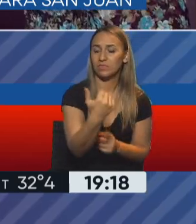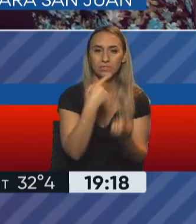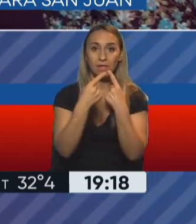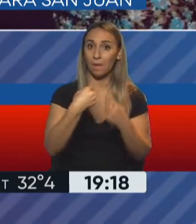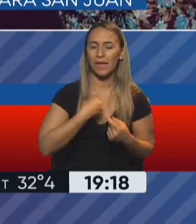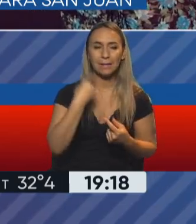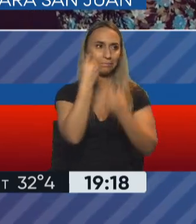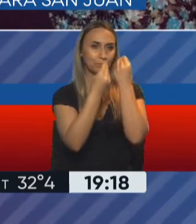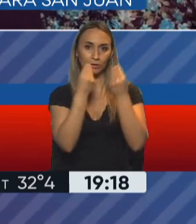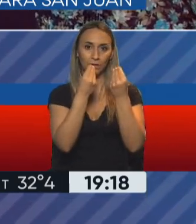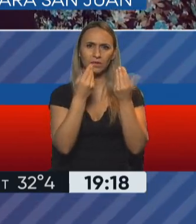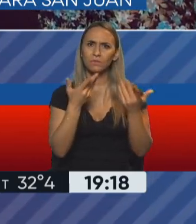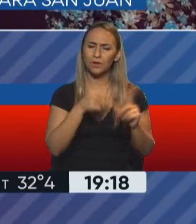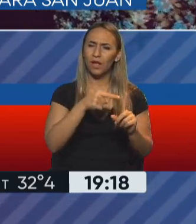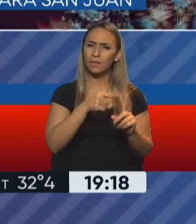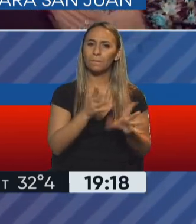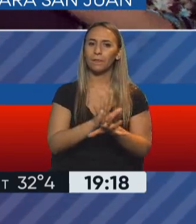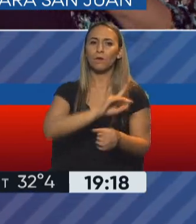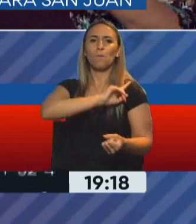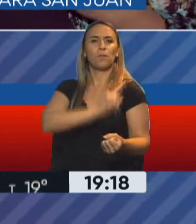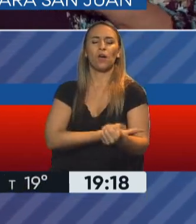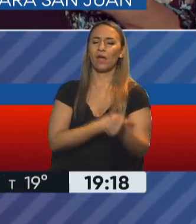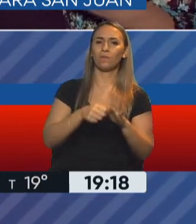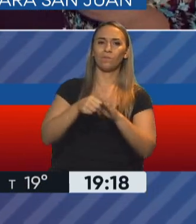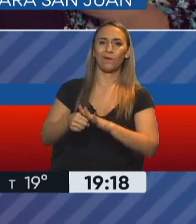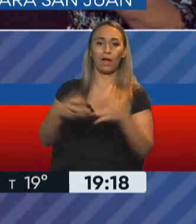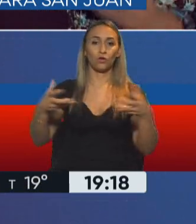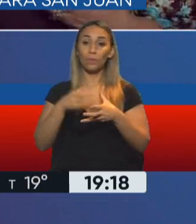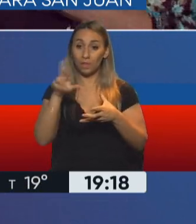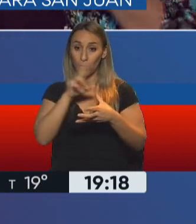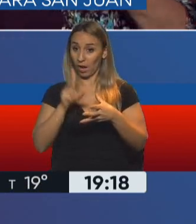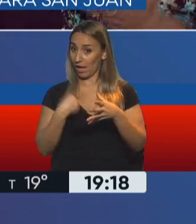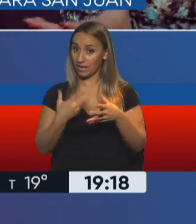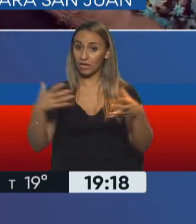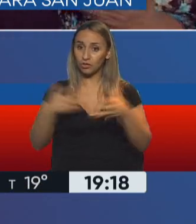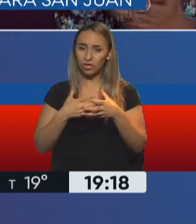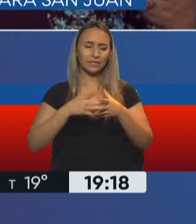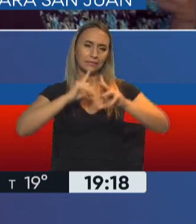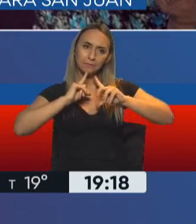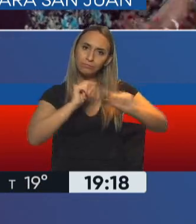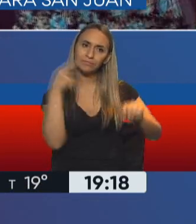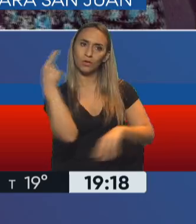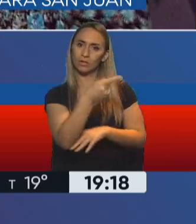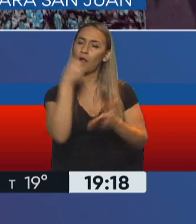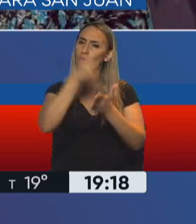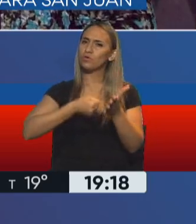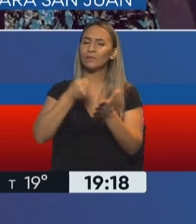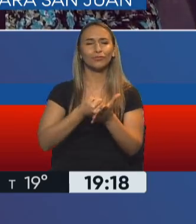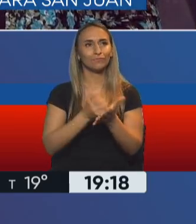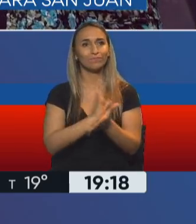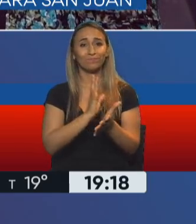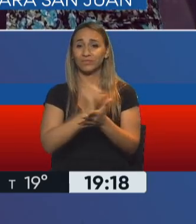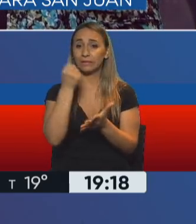poder desplegó sobre este puñado de mujeres que representamos una querella que batalla contra